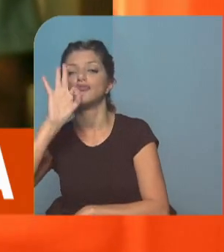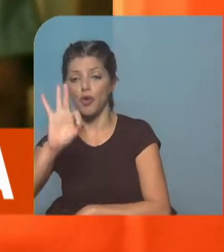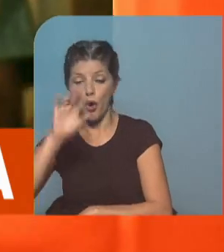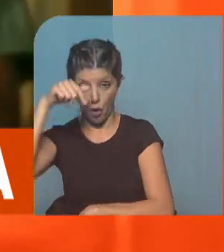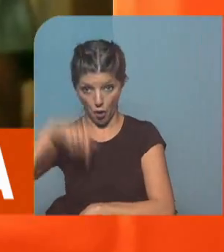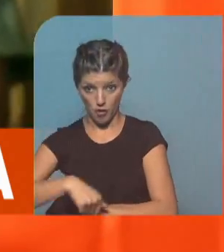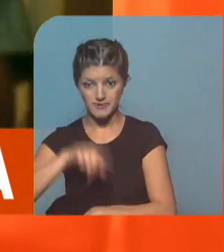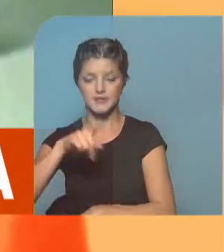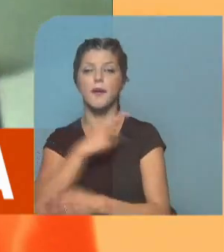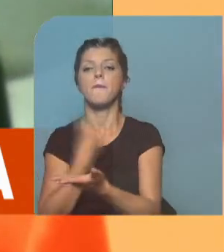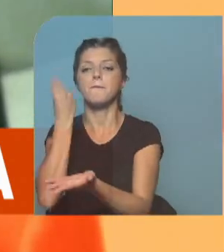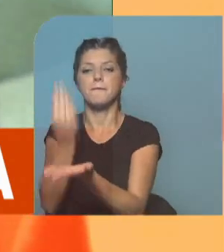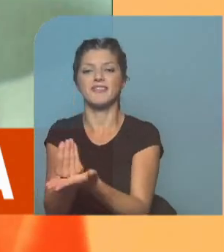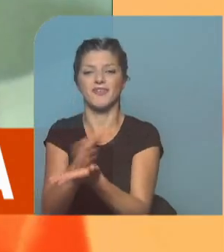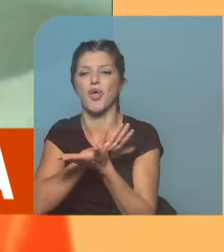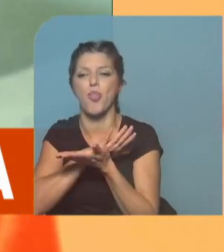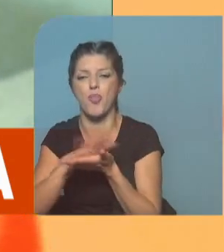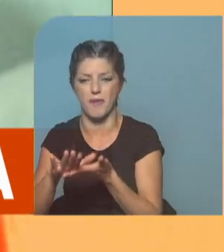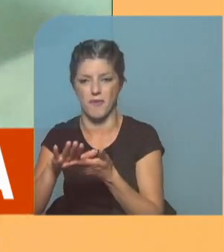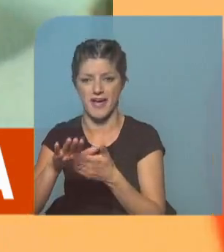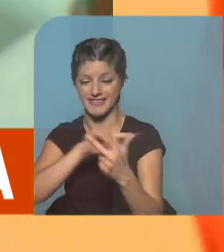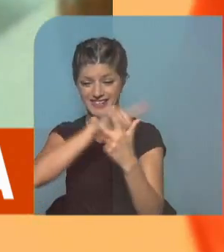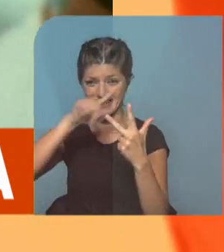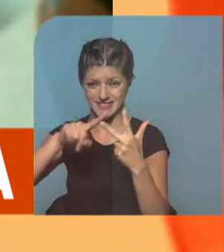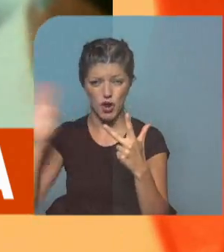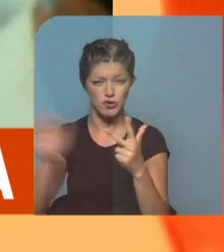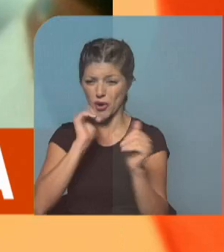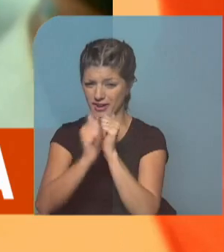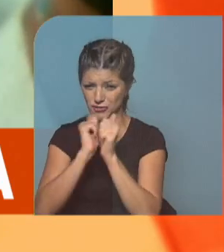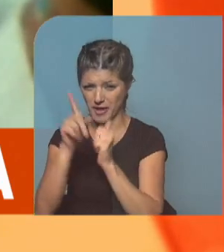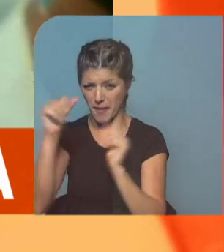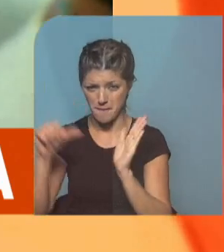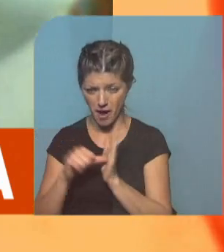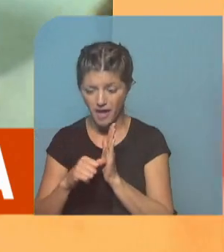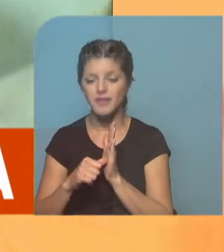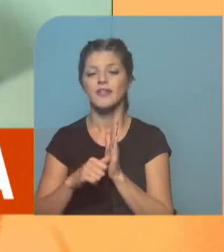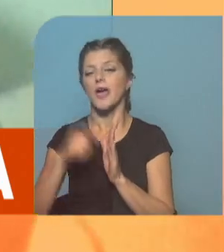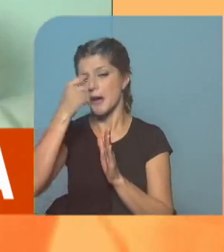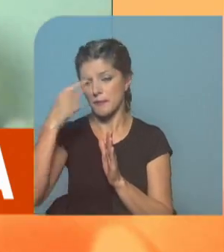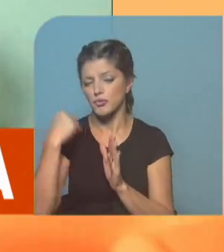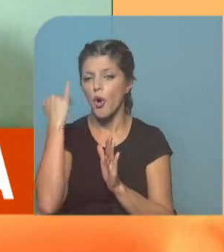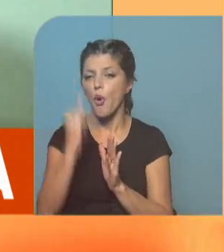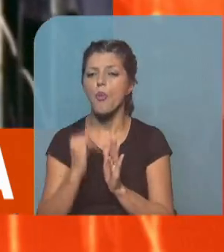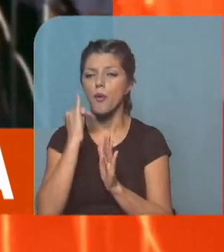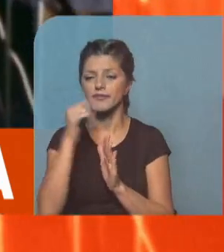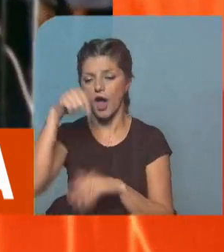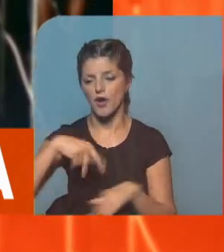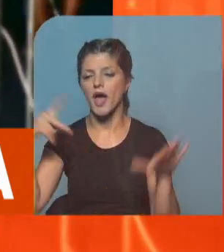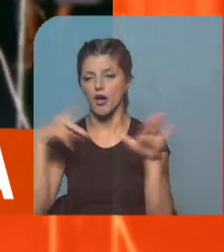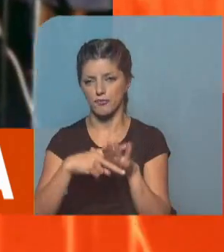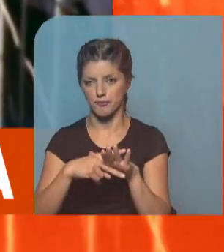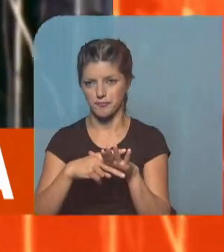tiene un nuevo presidente, el tercero en su historia. Los detalles en instantes, luego de la